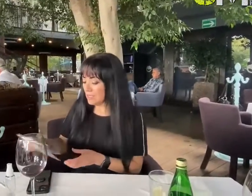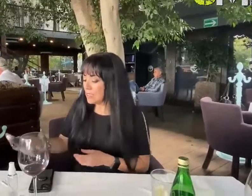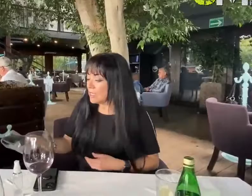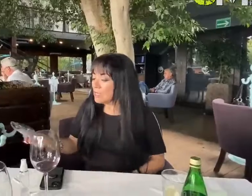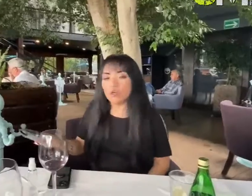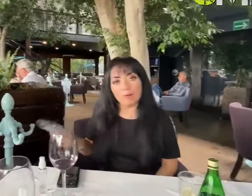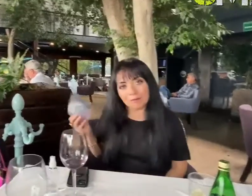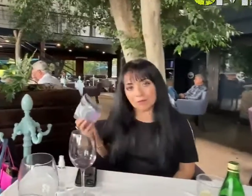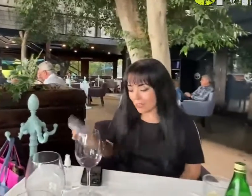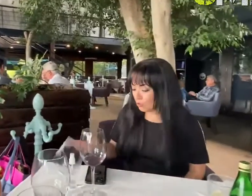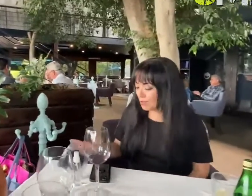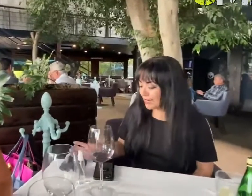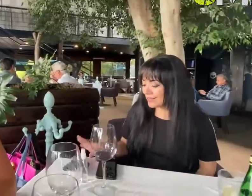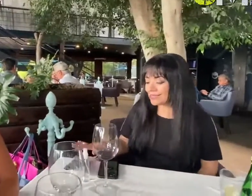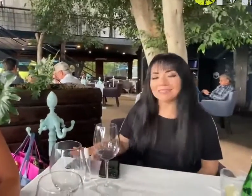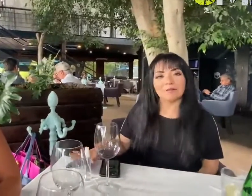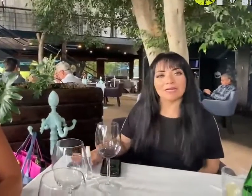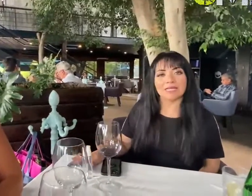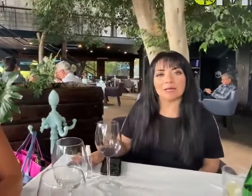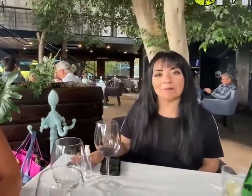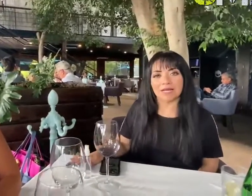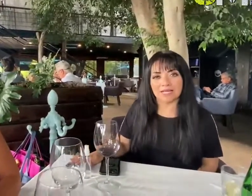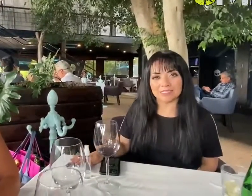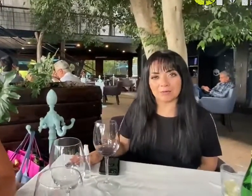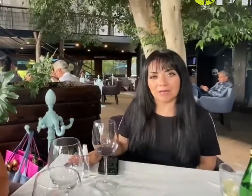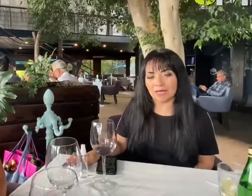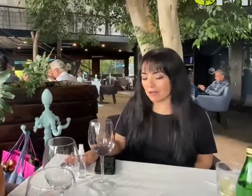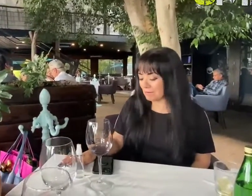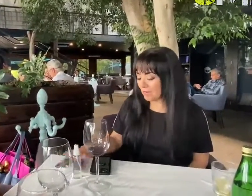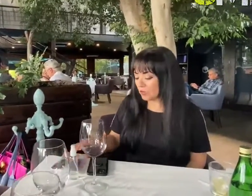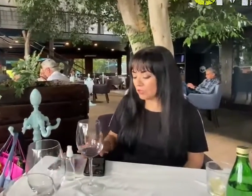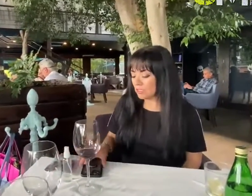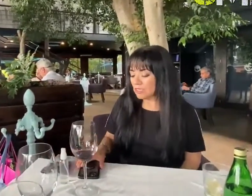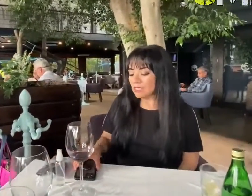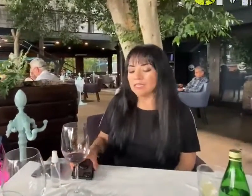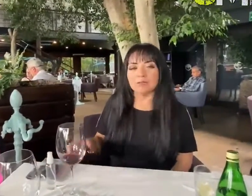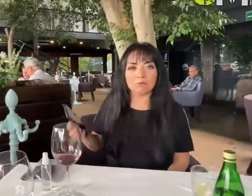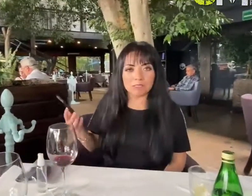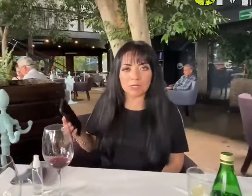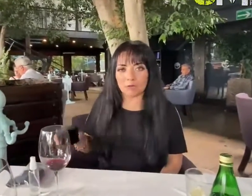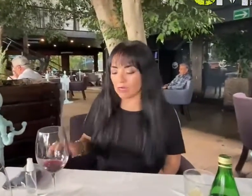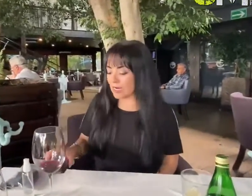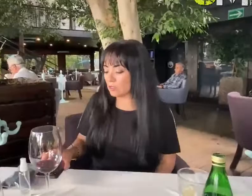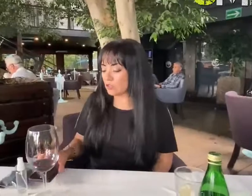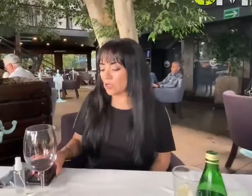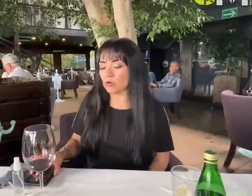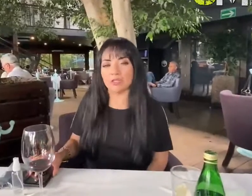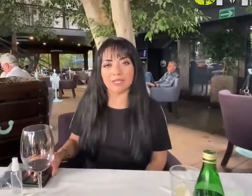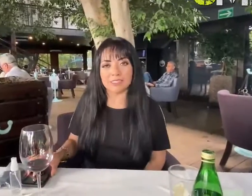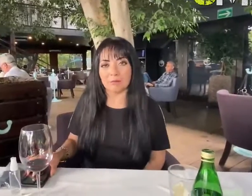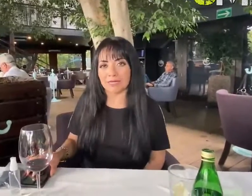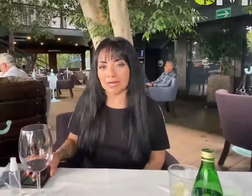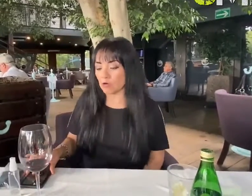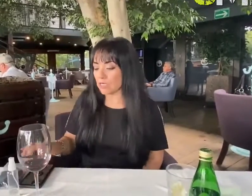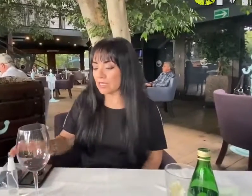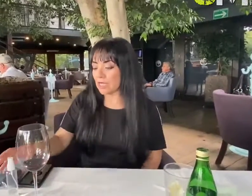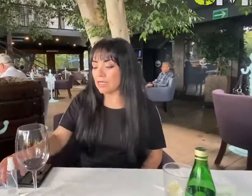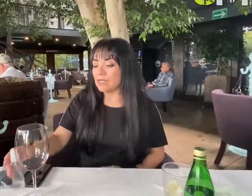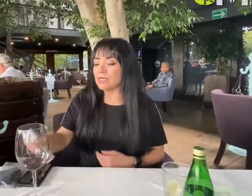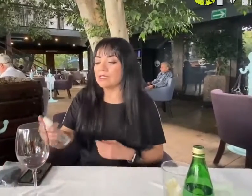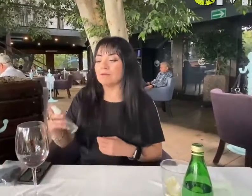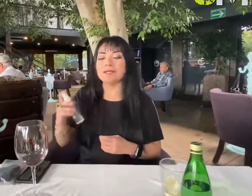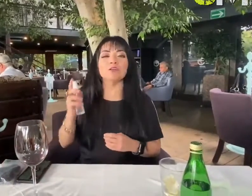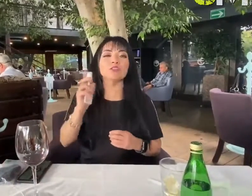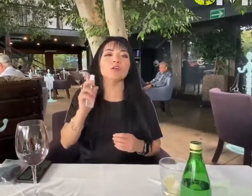¿verdad, Janet? Sí. Lo vamos a doblar de esta manera para que se vea mejor y mi celular lo tengo de esta manera